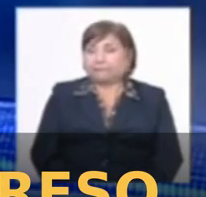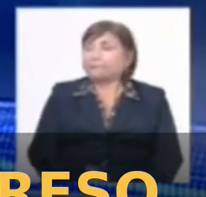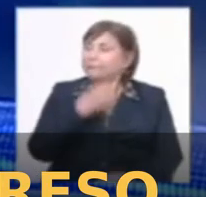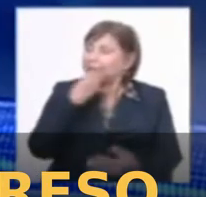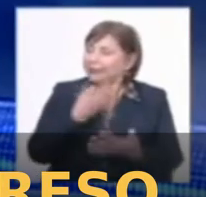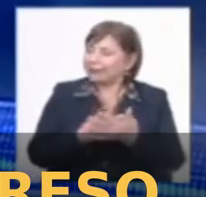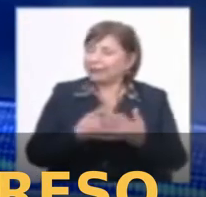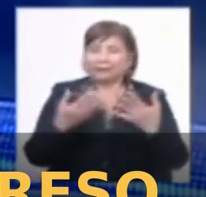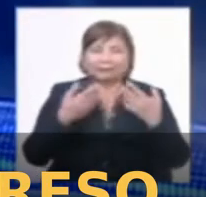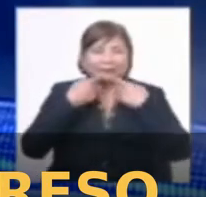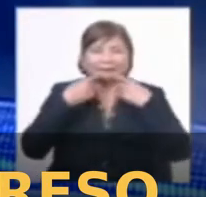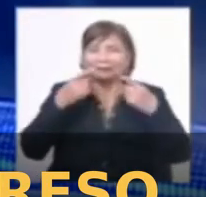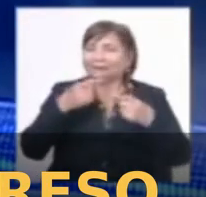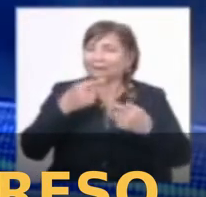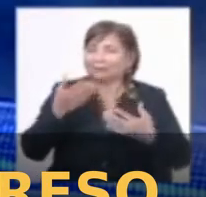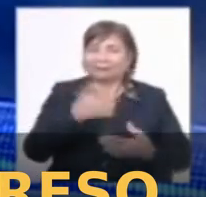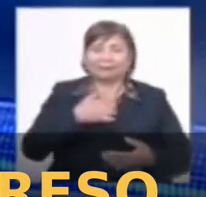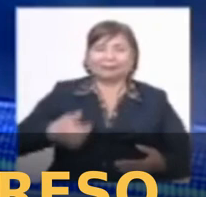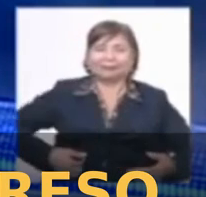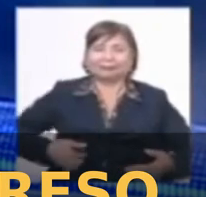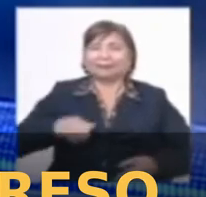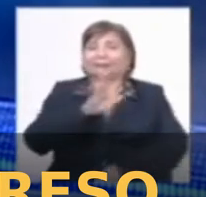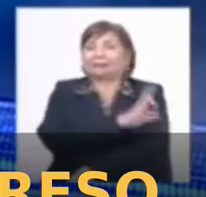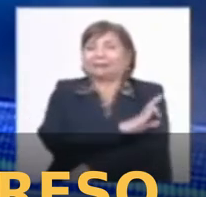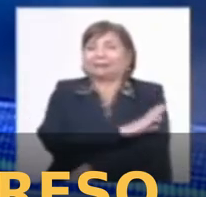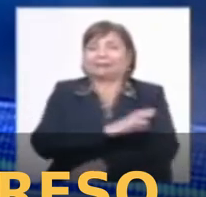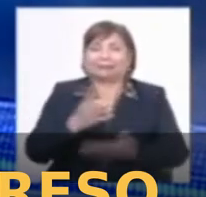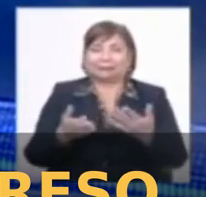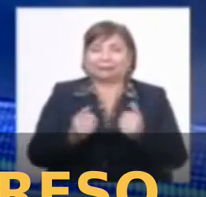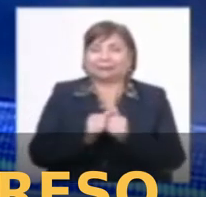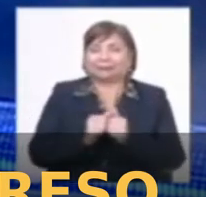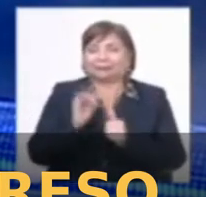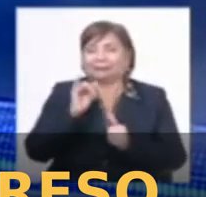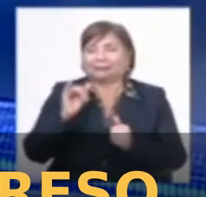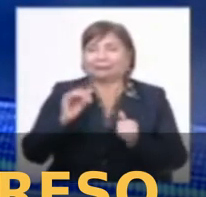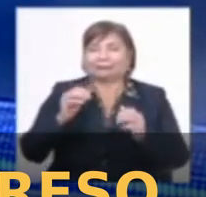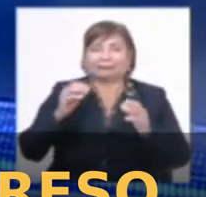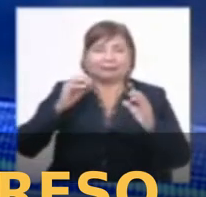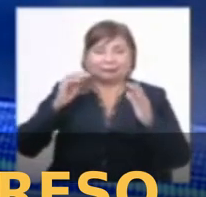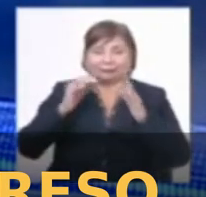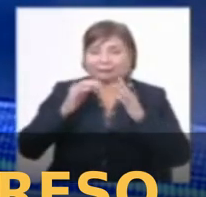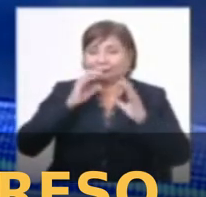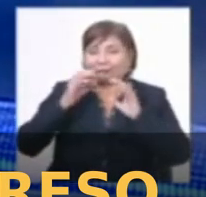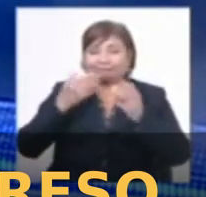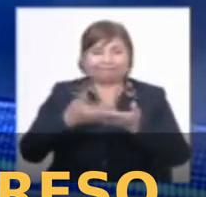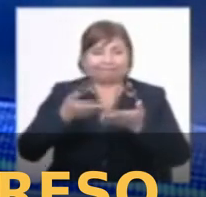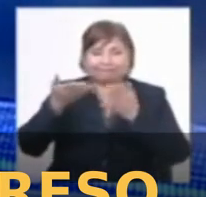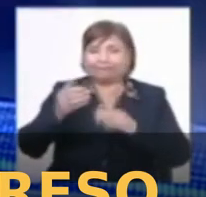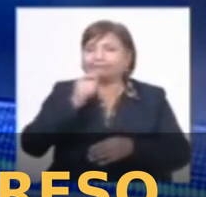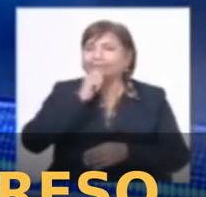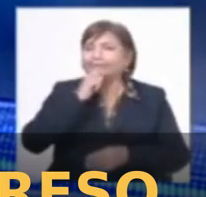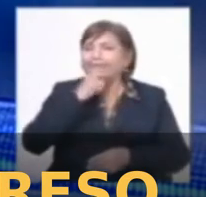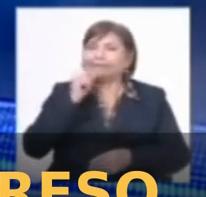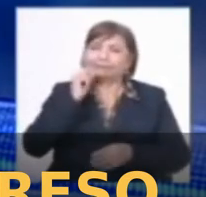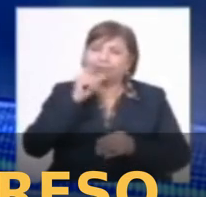Bien, como lo ha anunciado el presidente de la Comisión de Fiscalización y Contraloría, pues pasa a